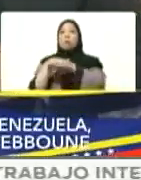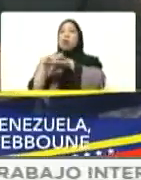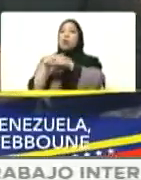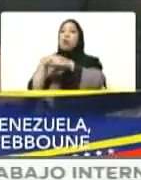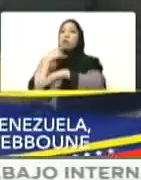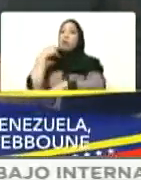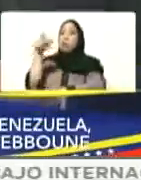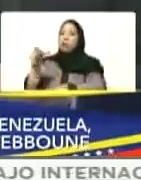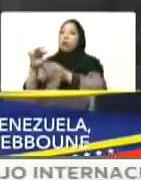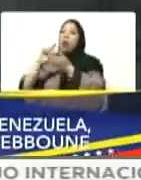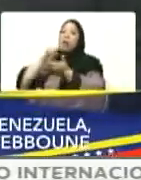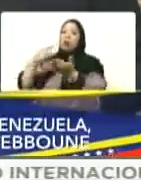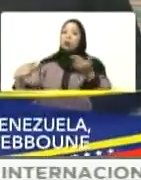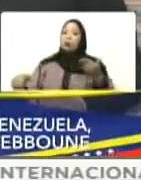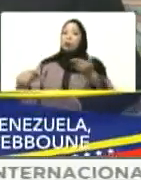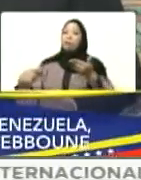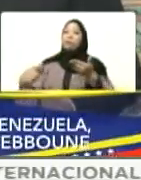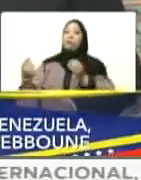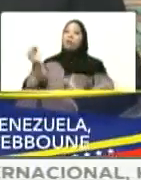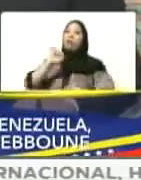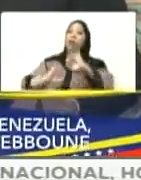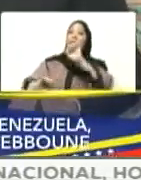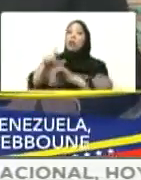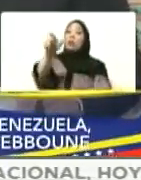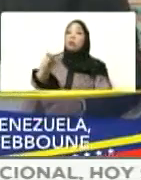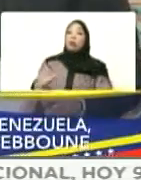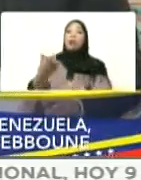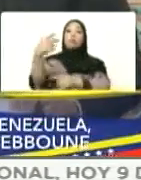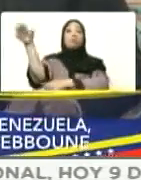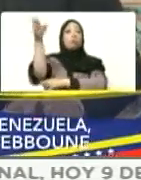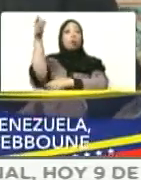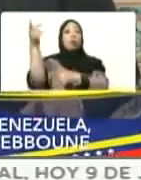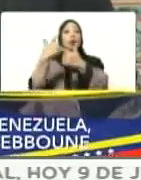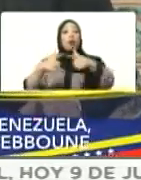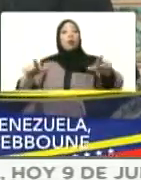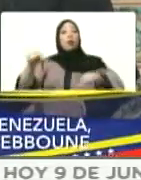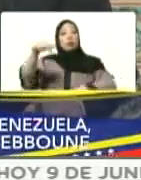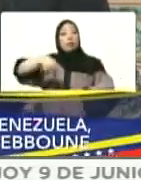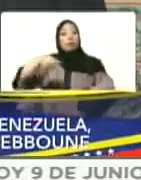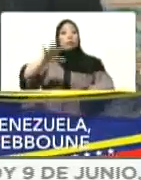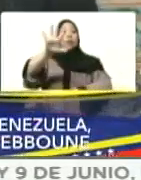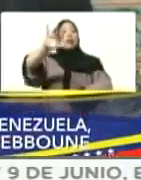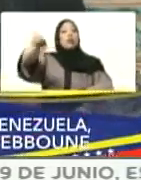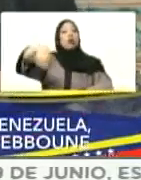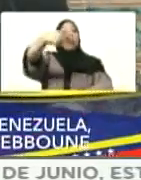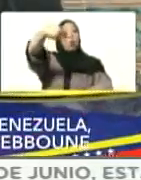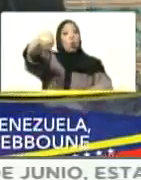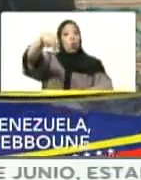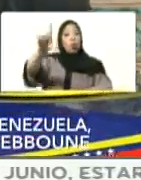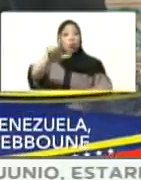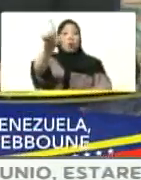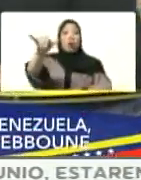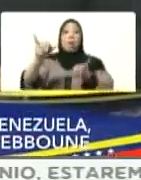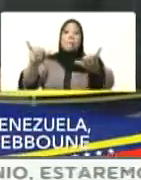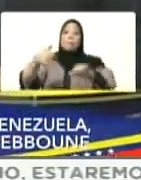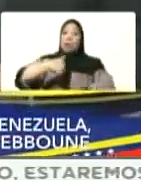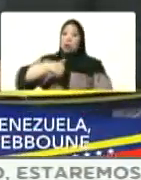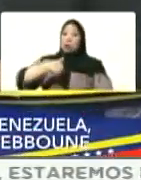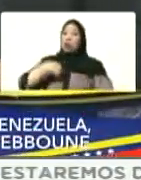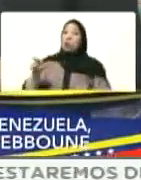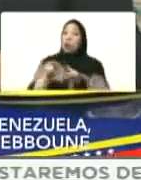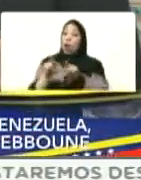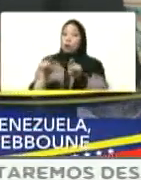También nos juntamos en la fecha de independencia nacional, pues Venezuela celebra su día nacional el 5 de julio, mismísimo día que